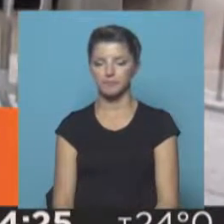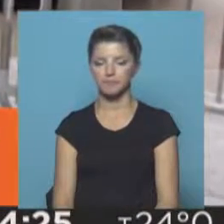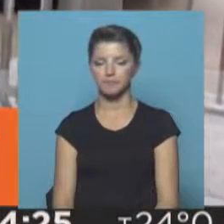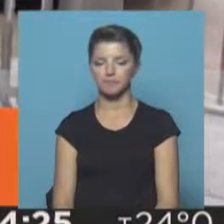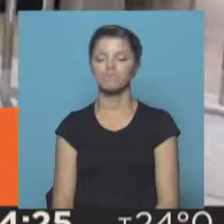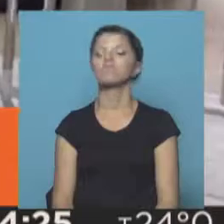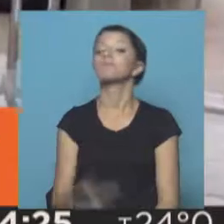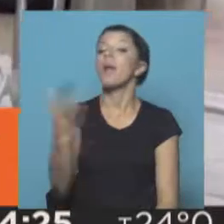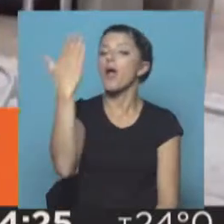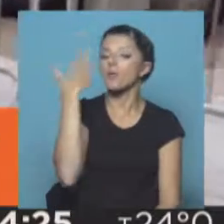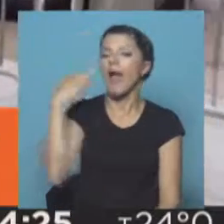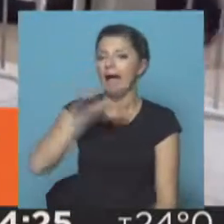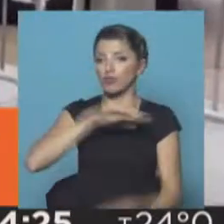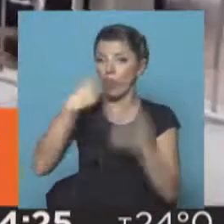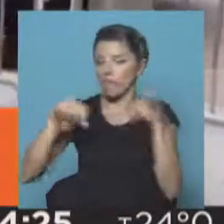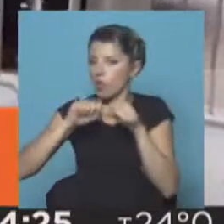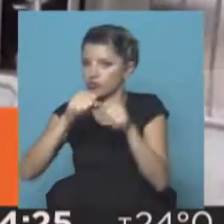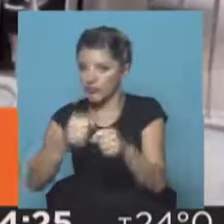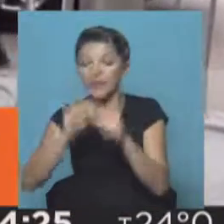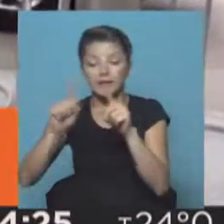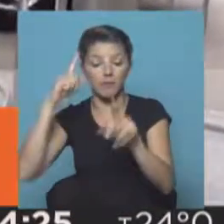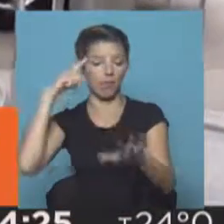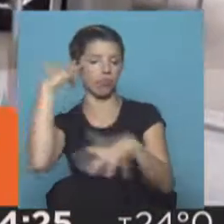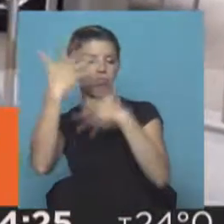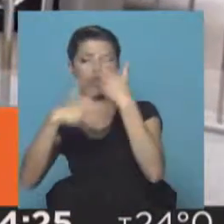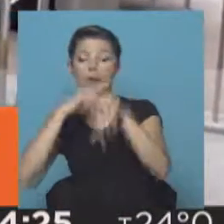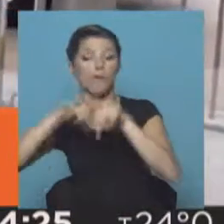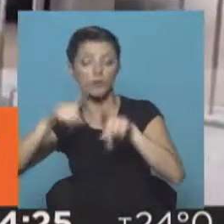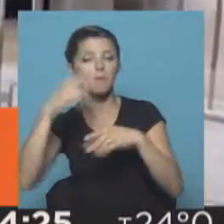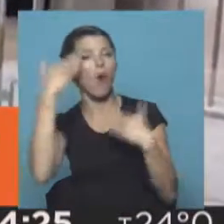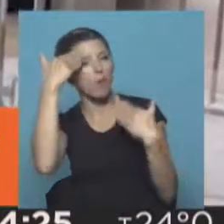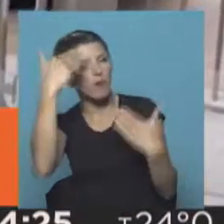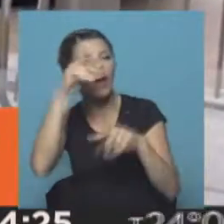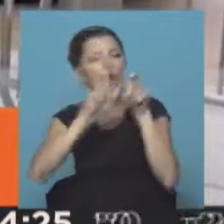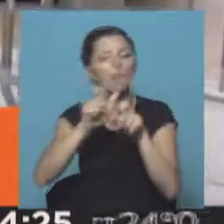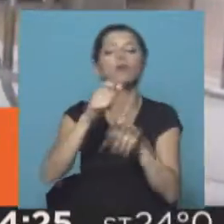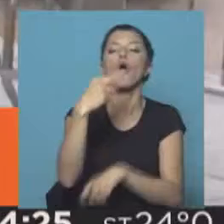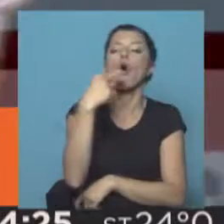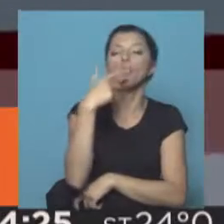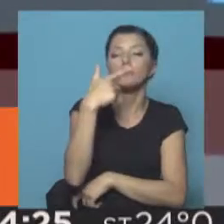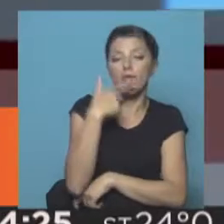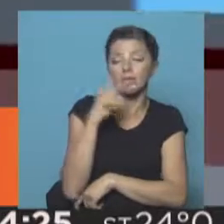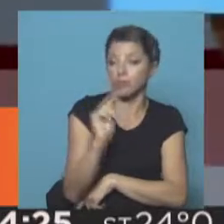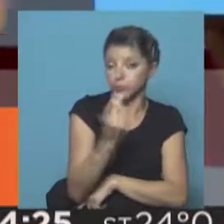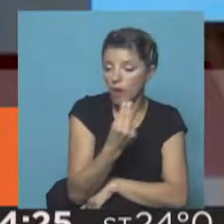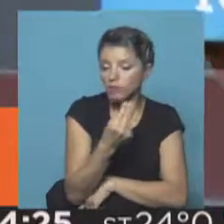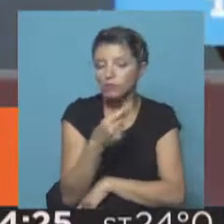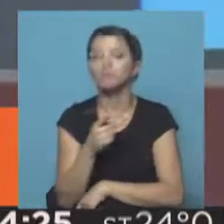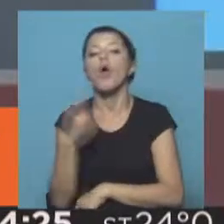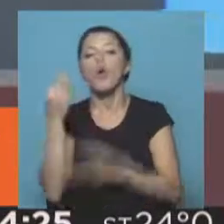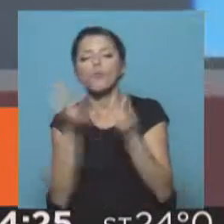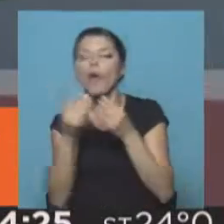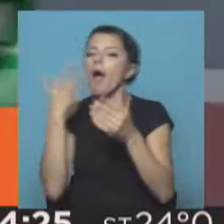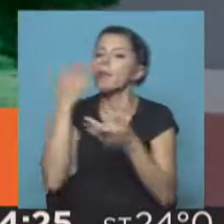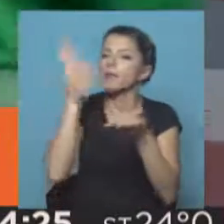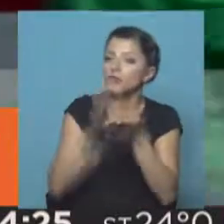Tras la suspensión de varios actos políticos y el mareo que sufrió durante el homenaje a los caídos del 11S en la Zona Cero, las versiones que hablaban